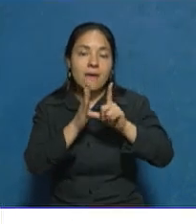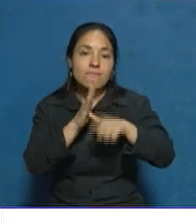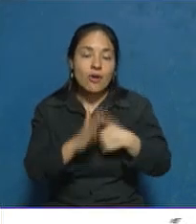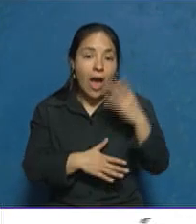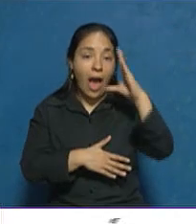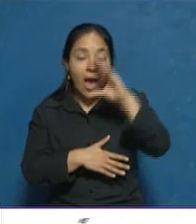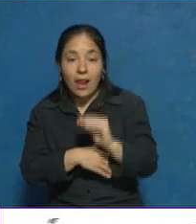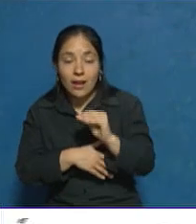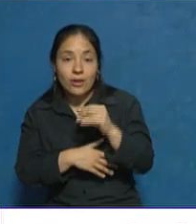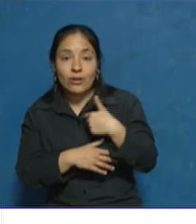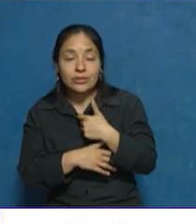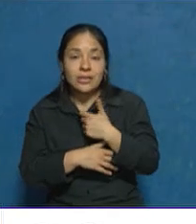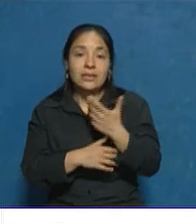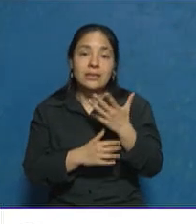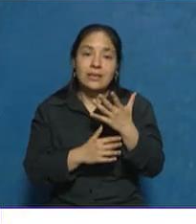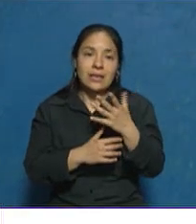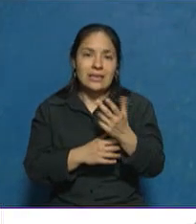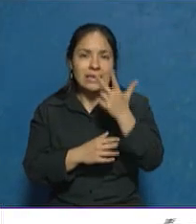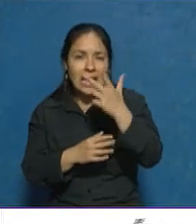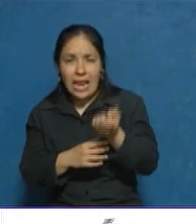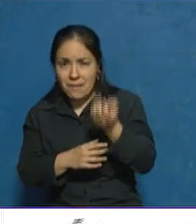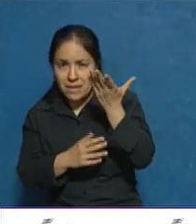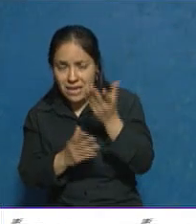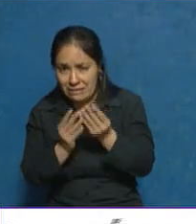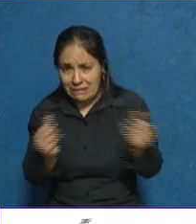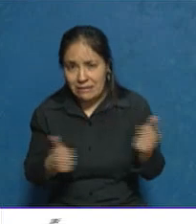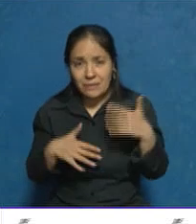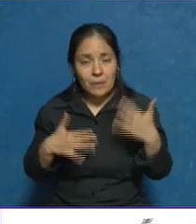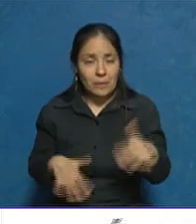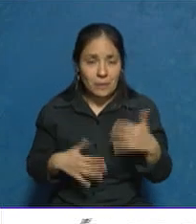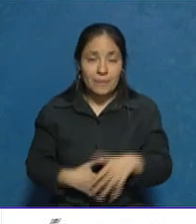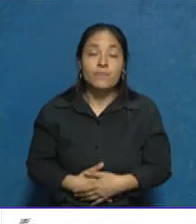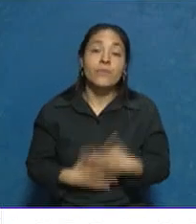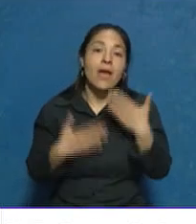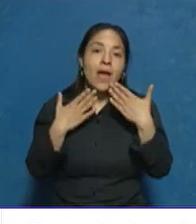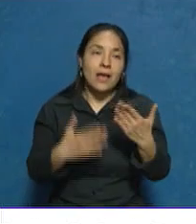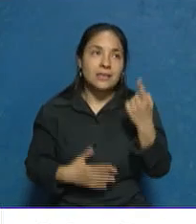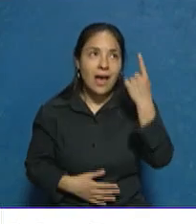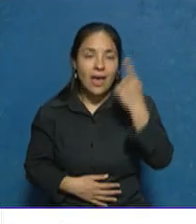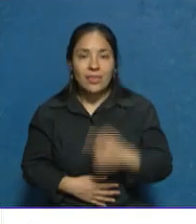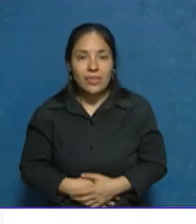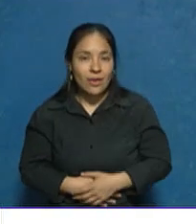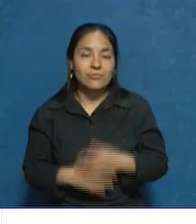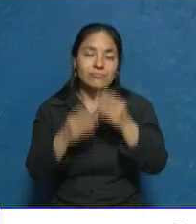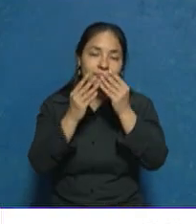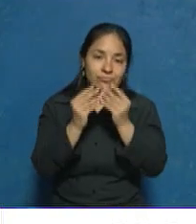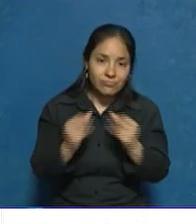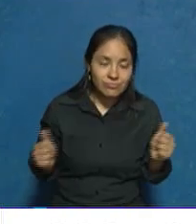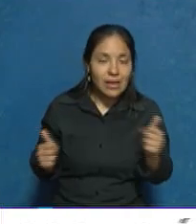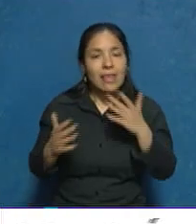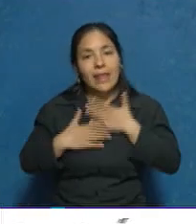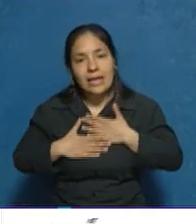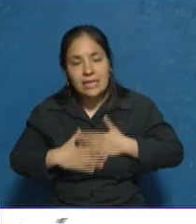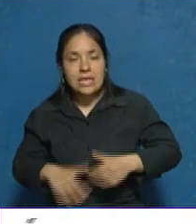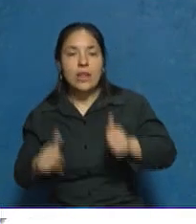por ejemplo, terminó de pasar a las 3 de la mañana. Pero bueno, gracias a Dios lo pudo finalizar tranquilo